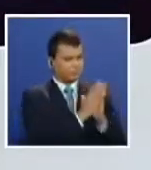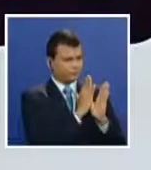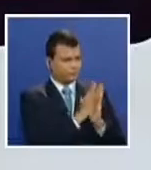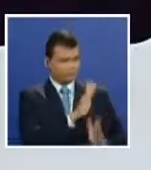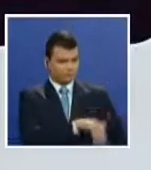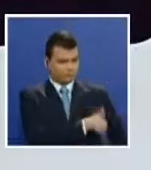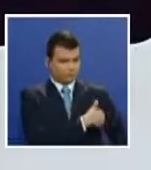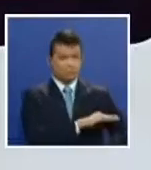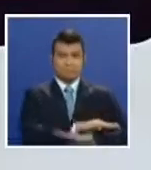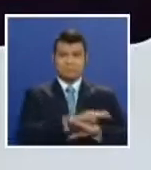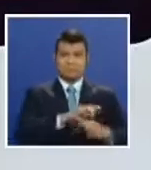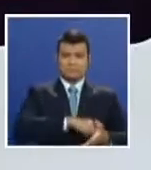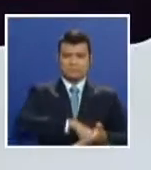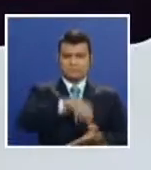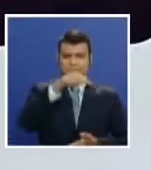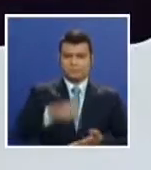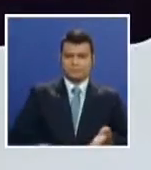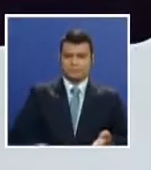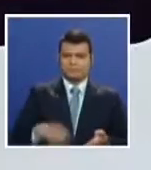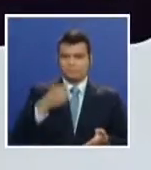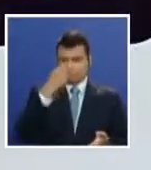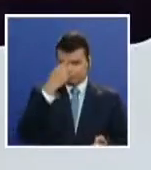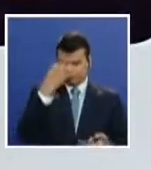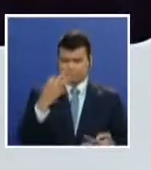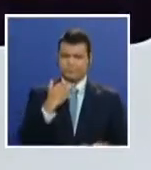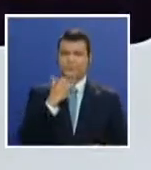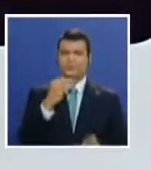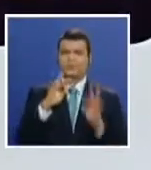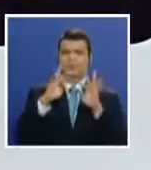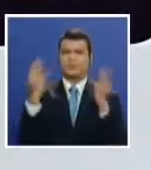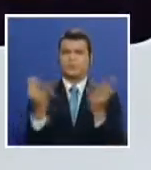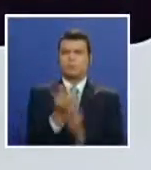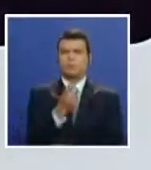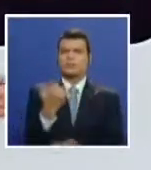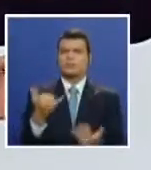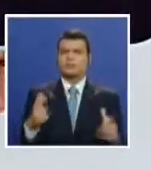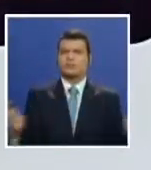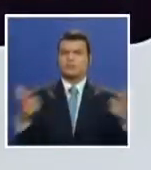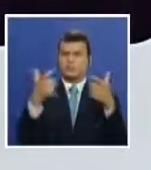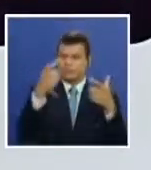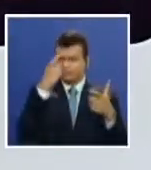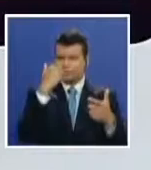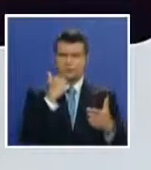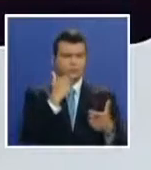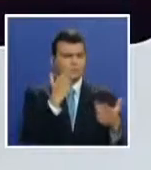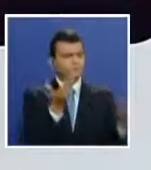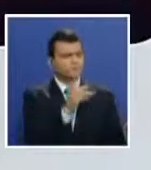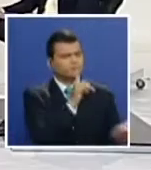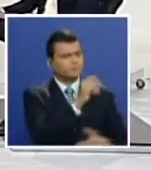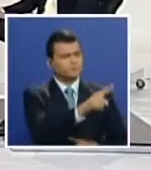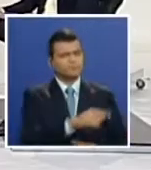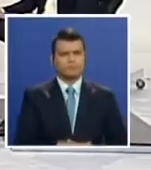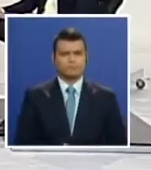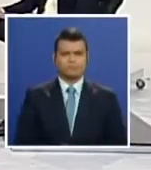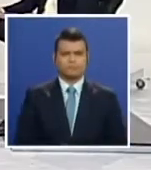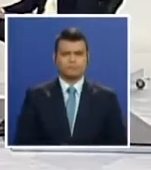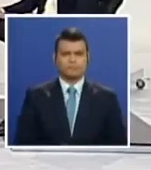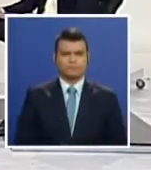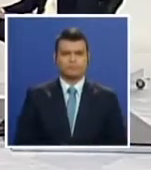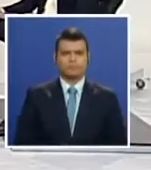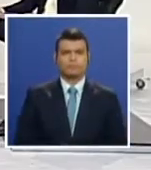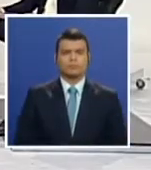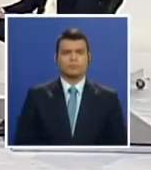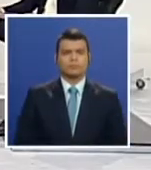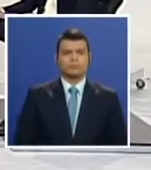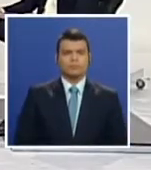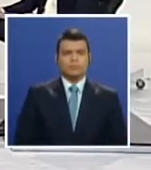ministerios ya se ha firmado no sé si en el congreso de la república ya también se le dio el visto bueno que ha pasado todo el pueblo la información que